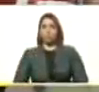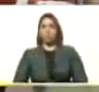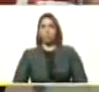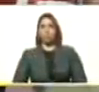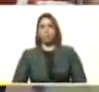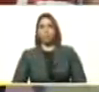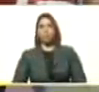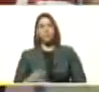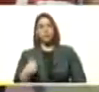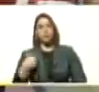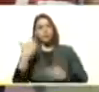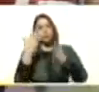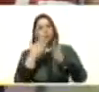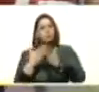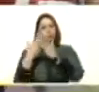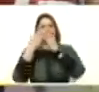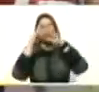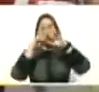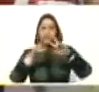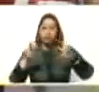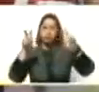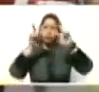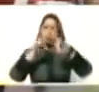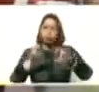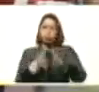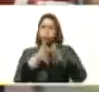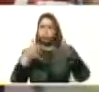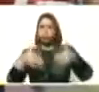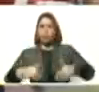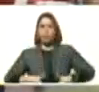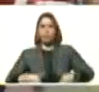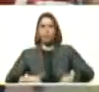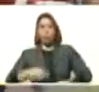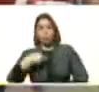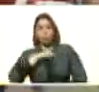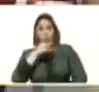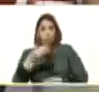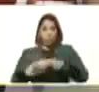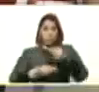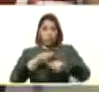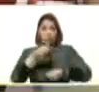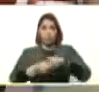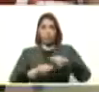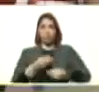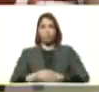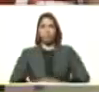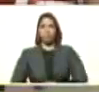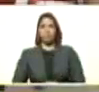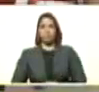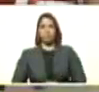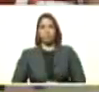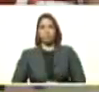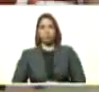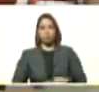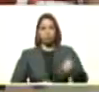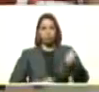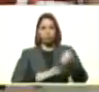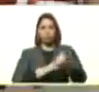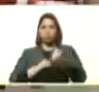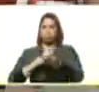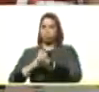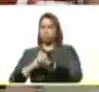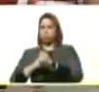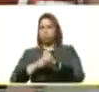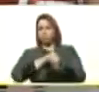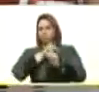Me puse a estudiar el inmenso esfuerzo que hicimos para enfrentar y derrotar